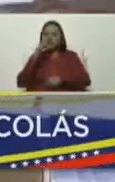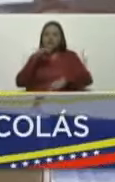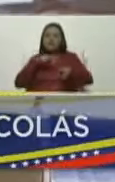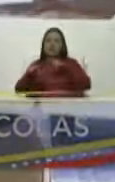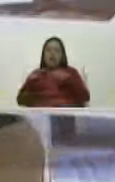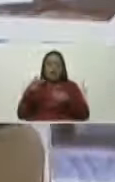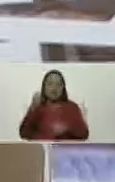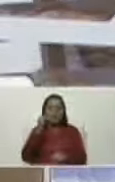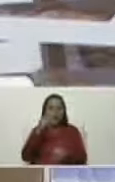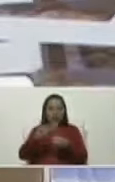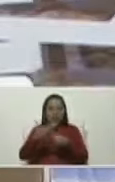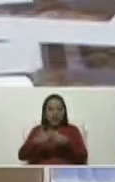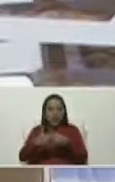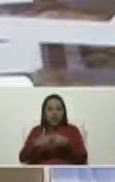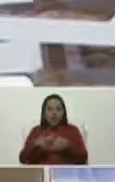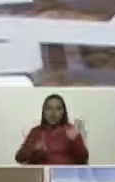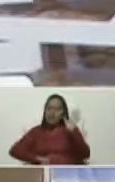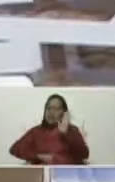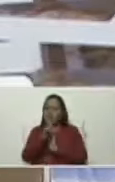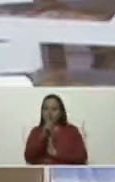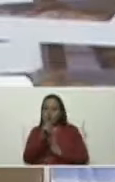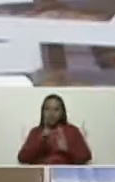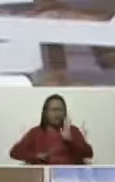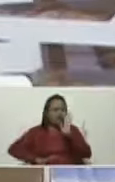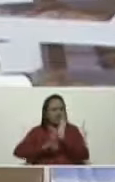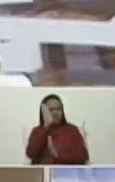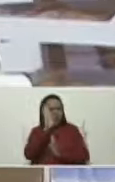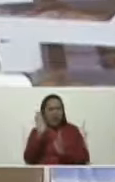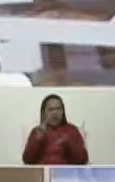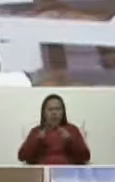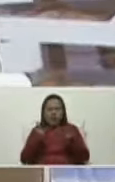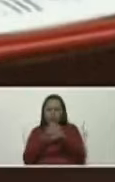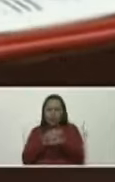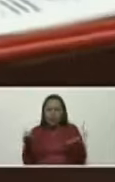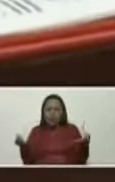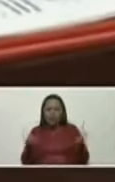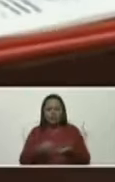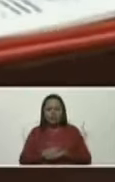petroleras. Desarrollo, crecimiento y prosperidad.